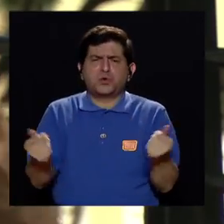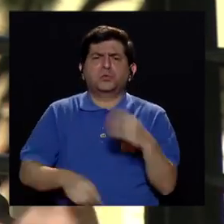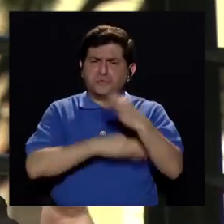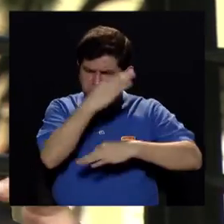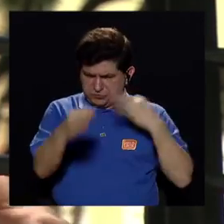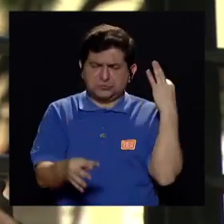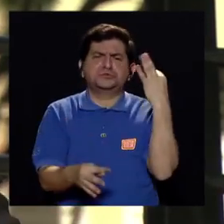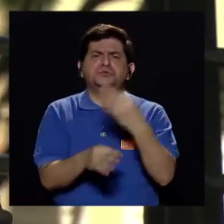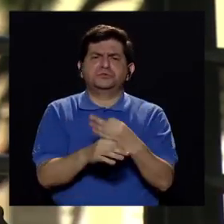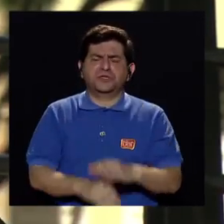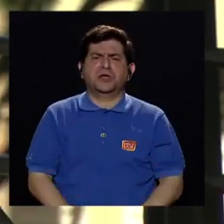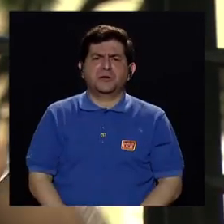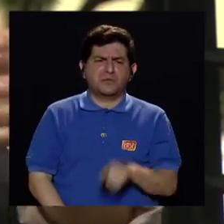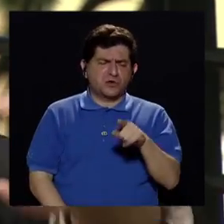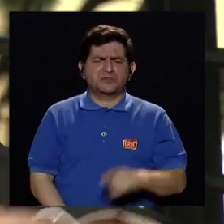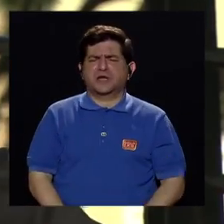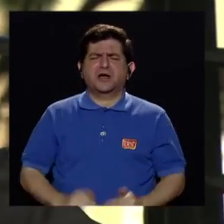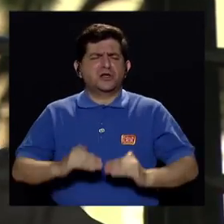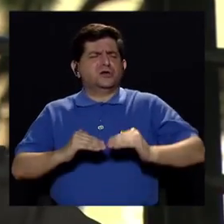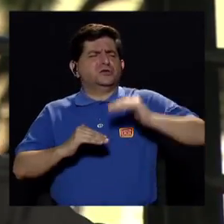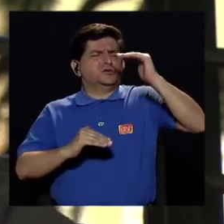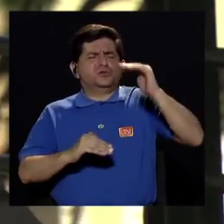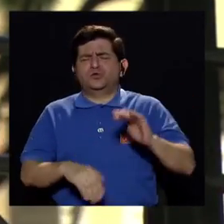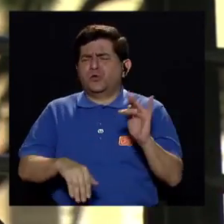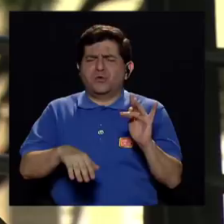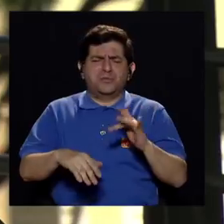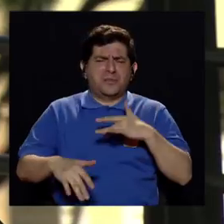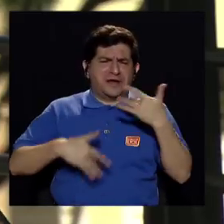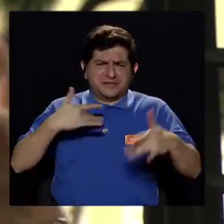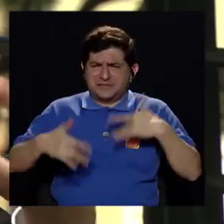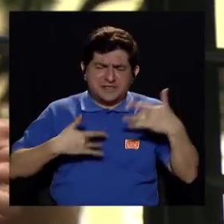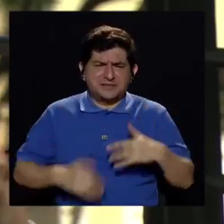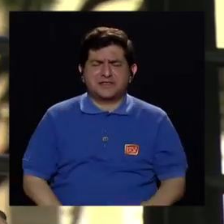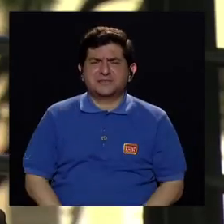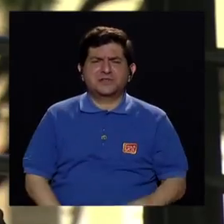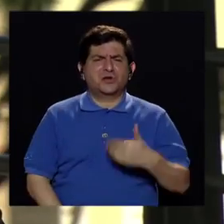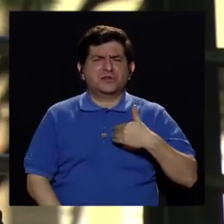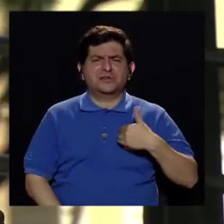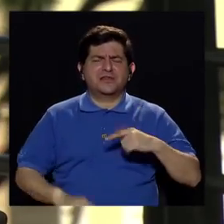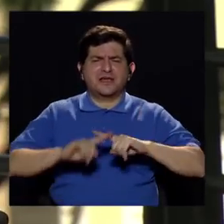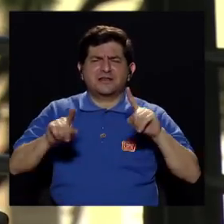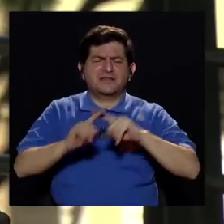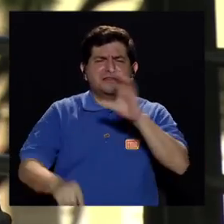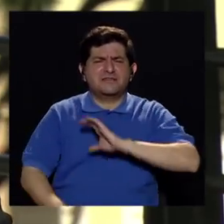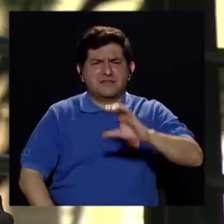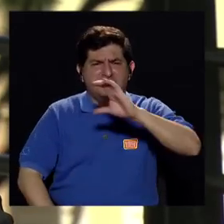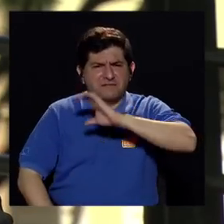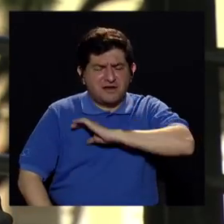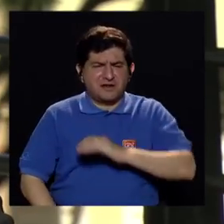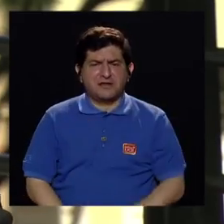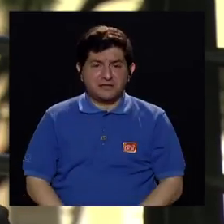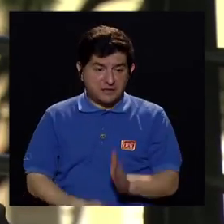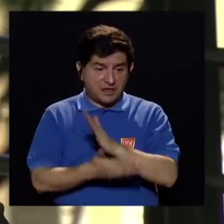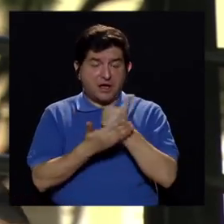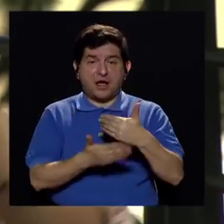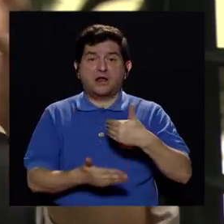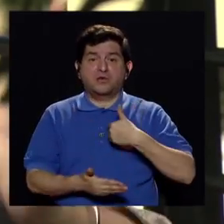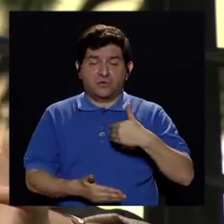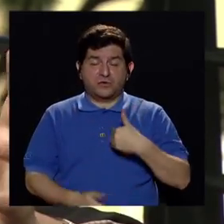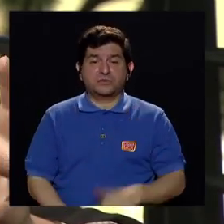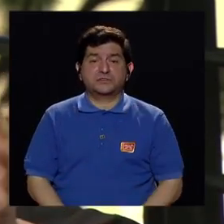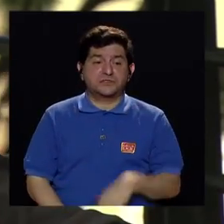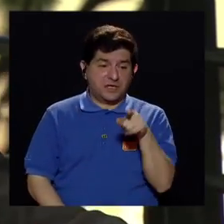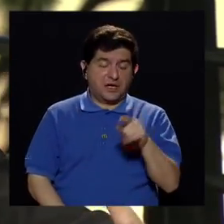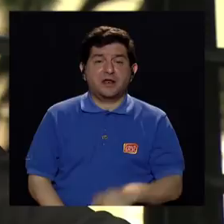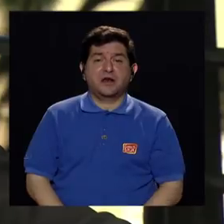tipos, ultrasensitivos, sensitivos, delgados, con estrías, también tienen unos que tienen benzocaína que me